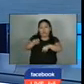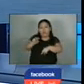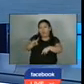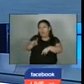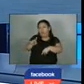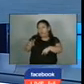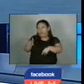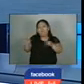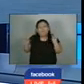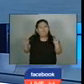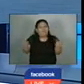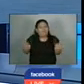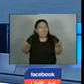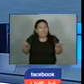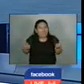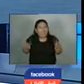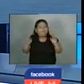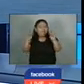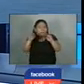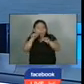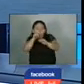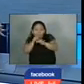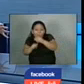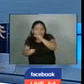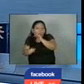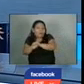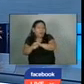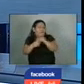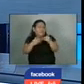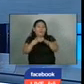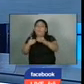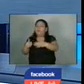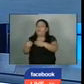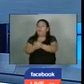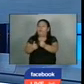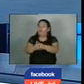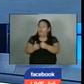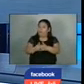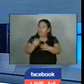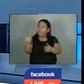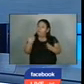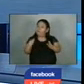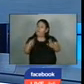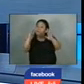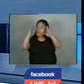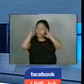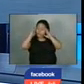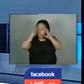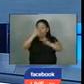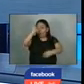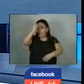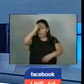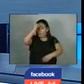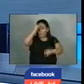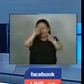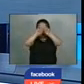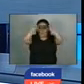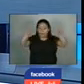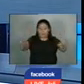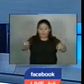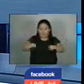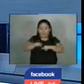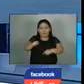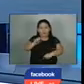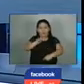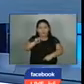programa dedicado a la migración irregular y todas sus aristas. No se lo pierda los domingos por Canal 12 a partir